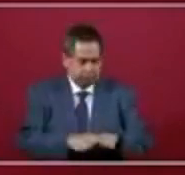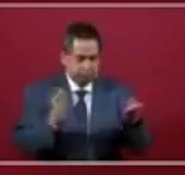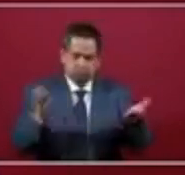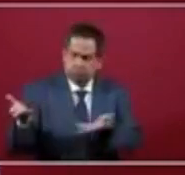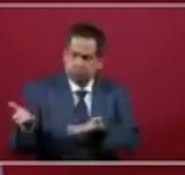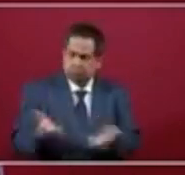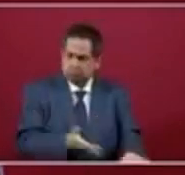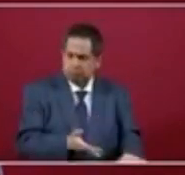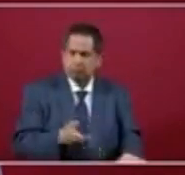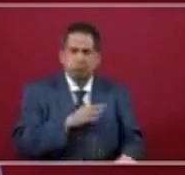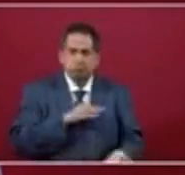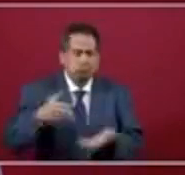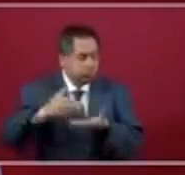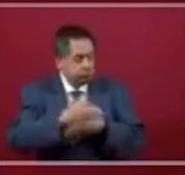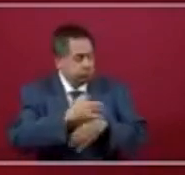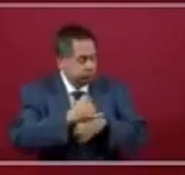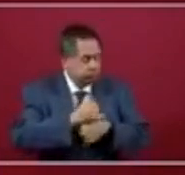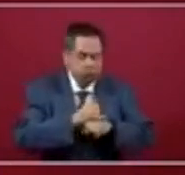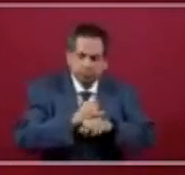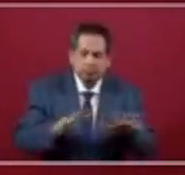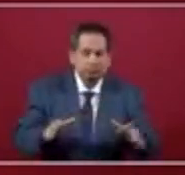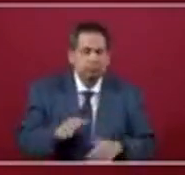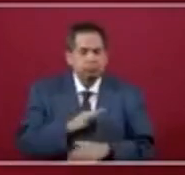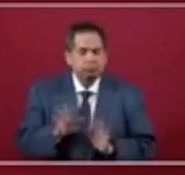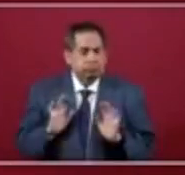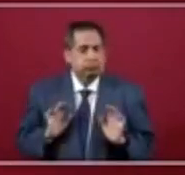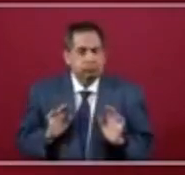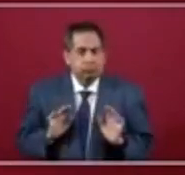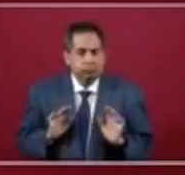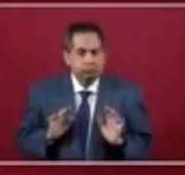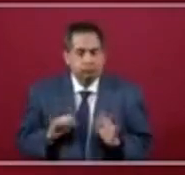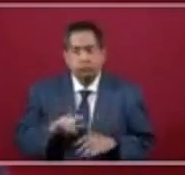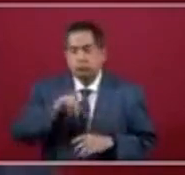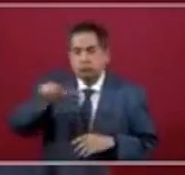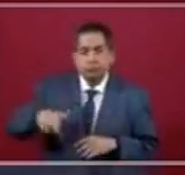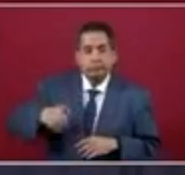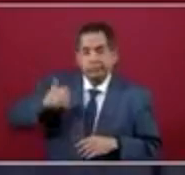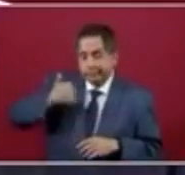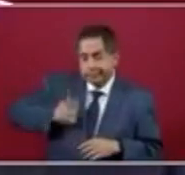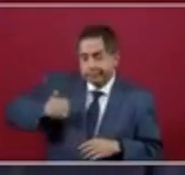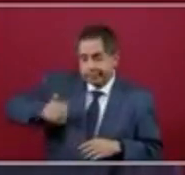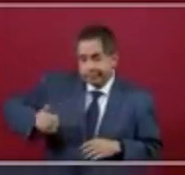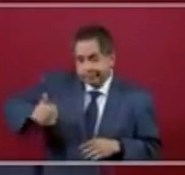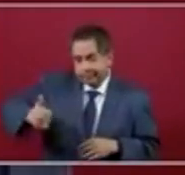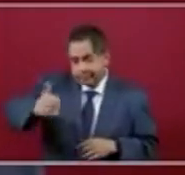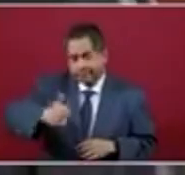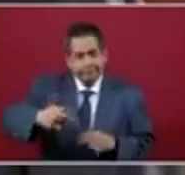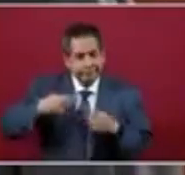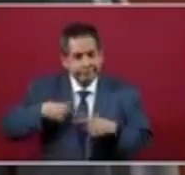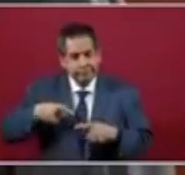garantizar el derecho a la información, y ya cada persona,